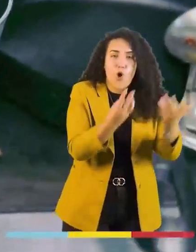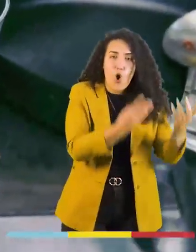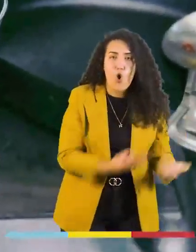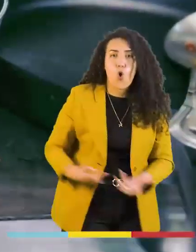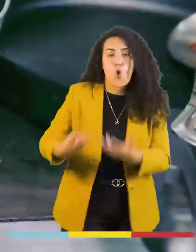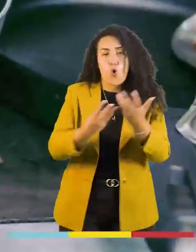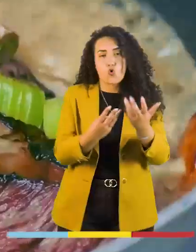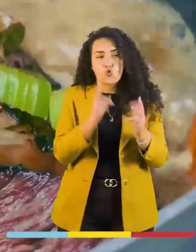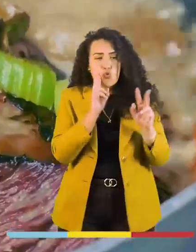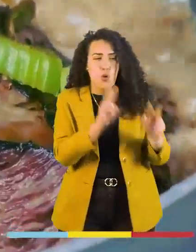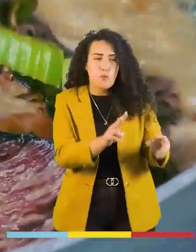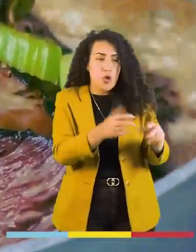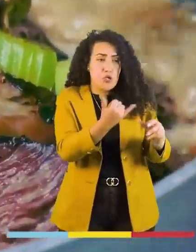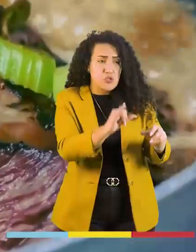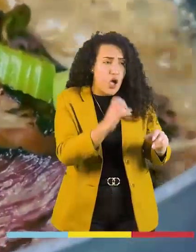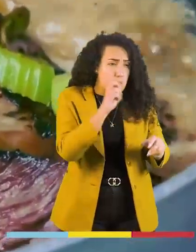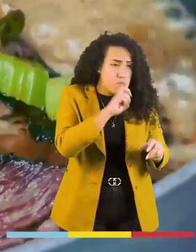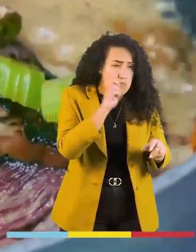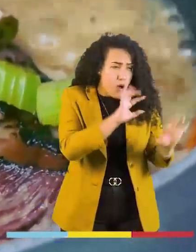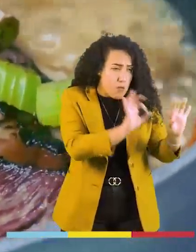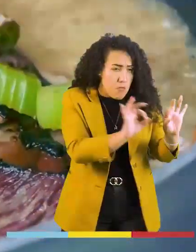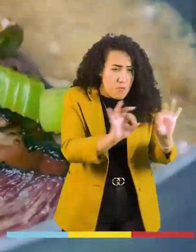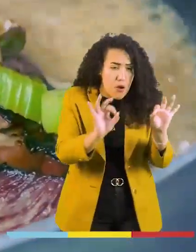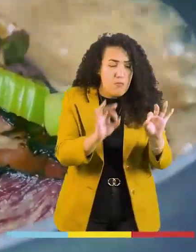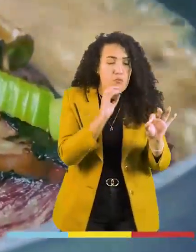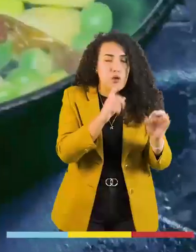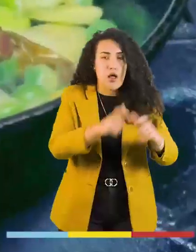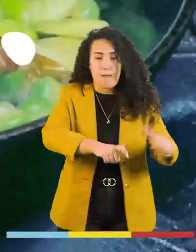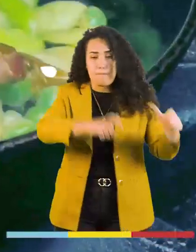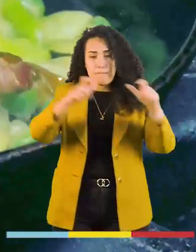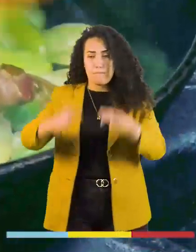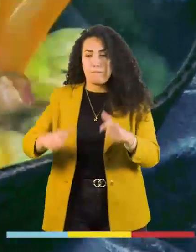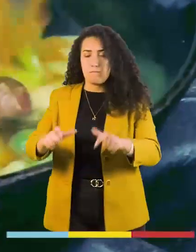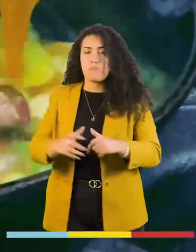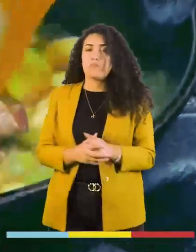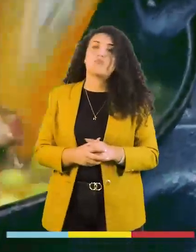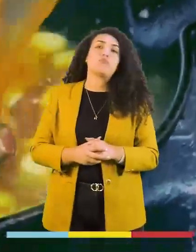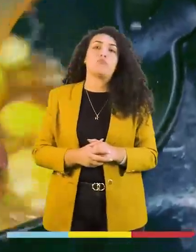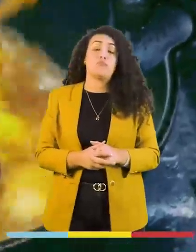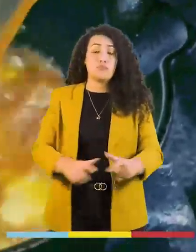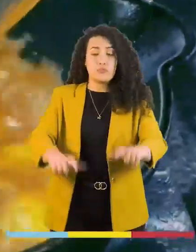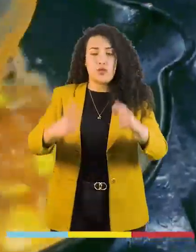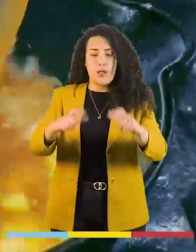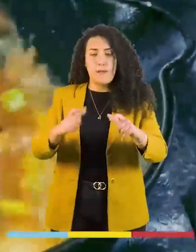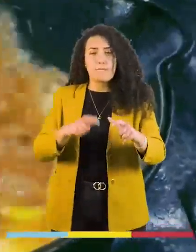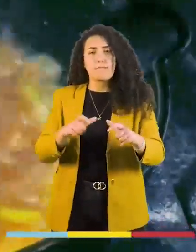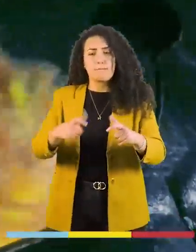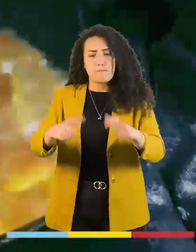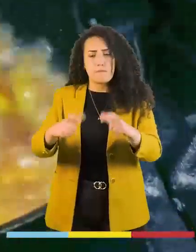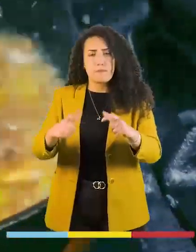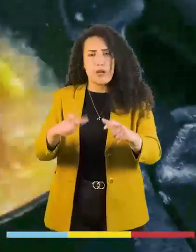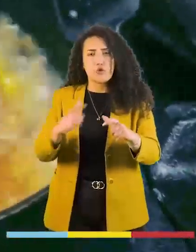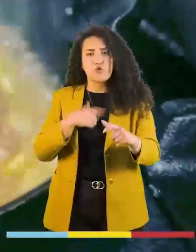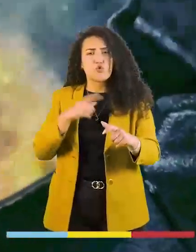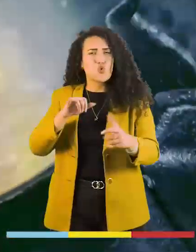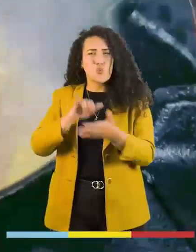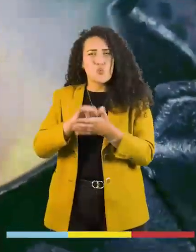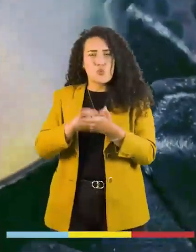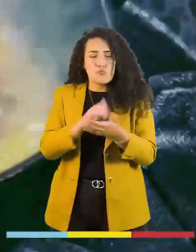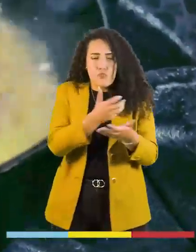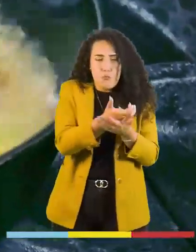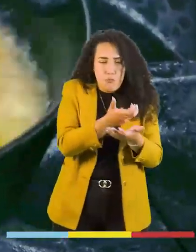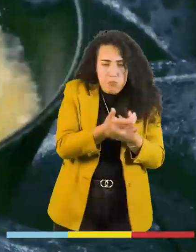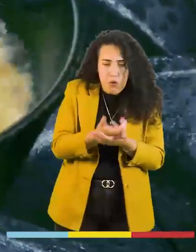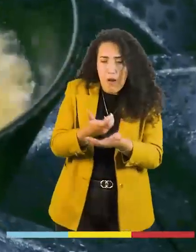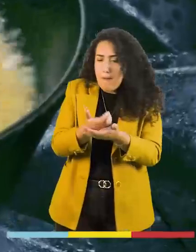o hasta que nuestro cordero esté muy blando. Para el momento de servir utilizamos el jugo de la cocción, lo reducimos con habas